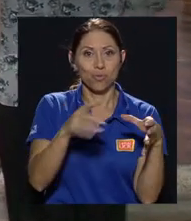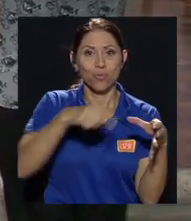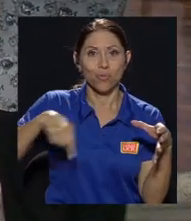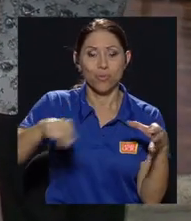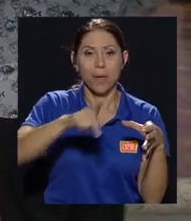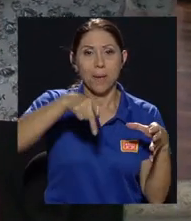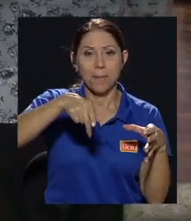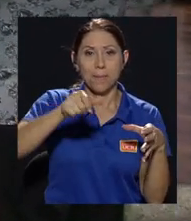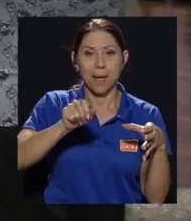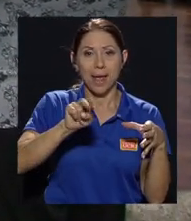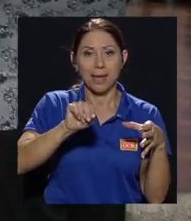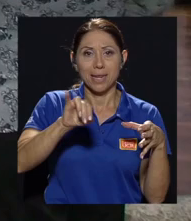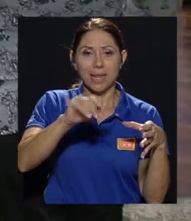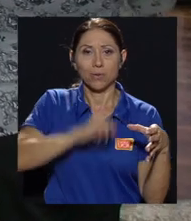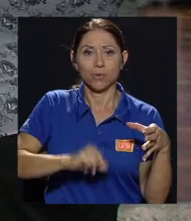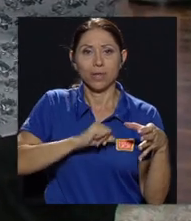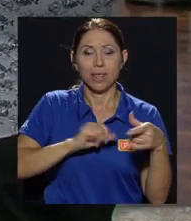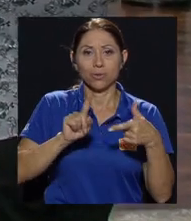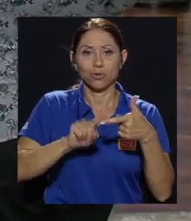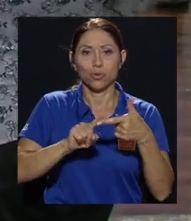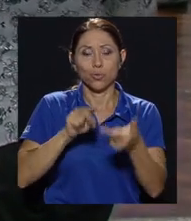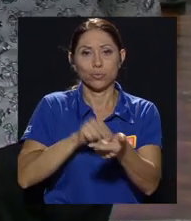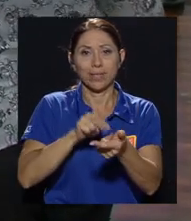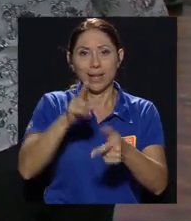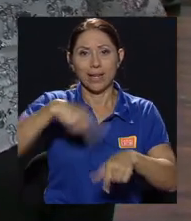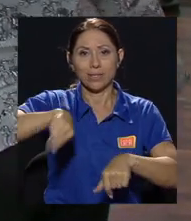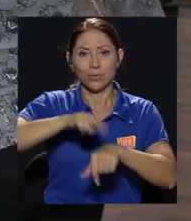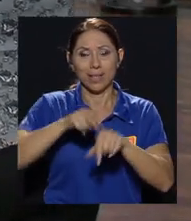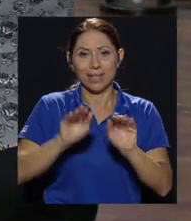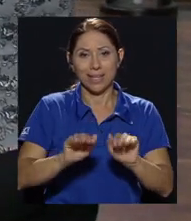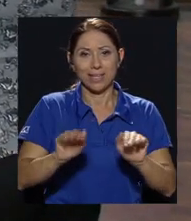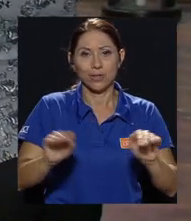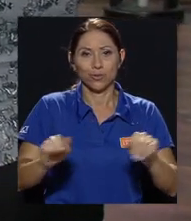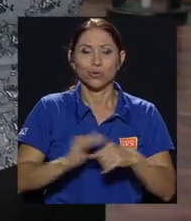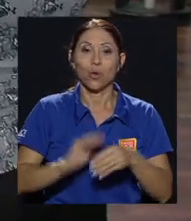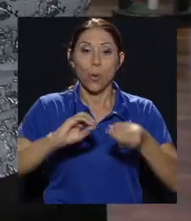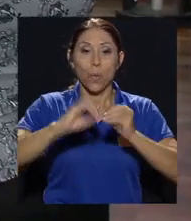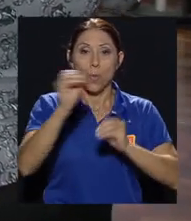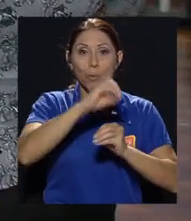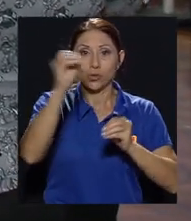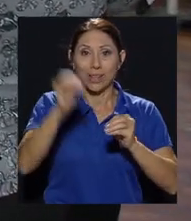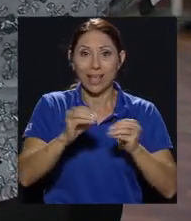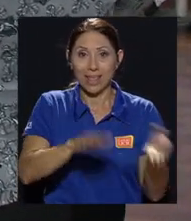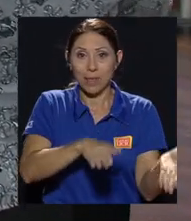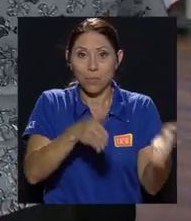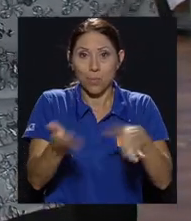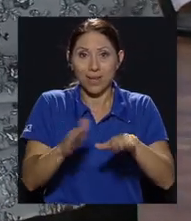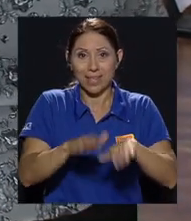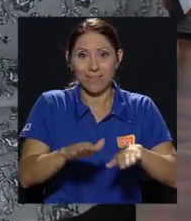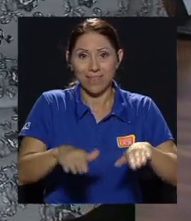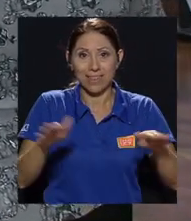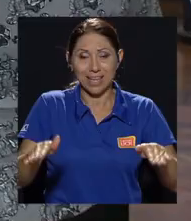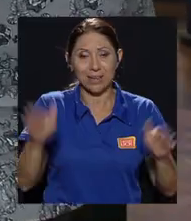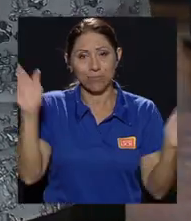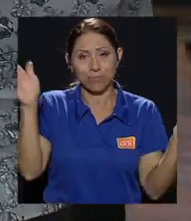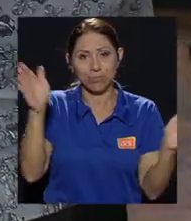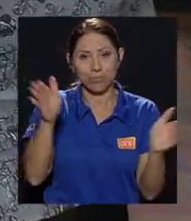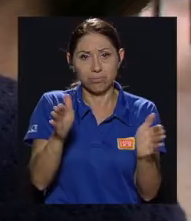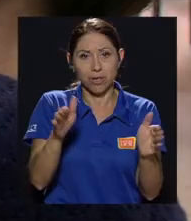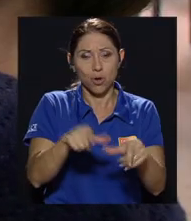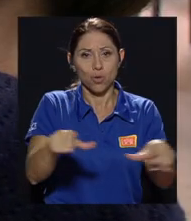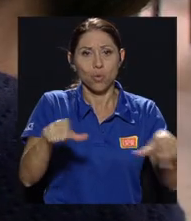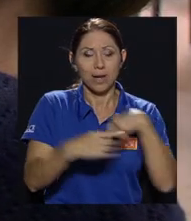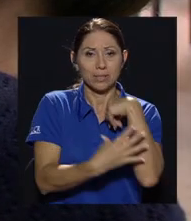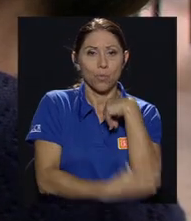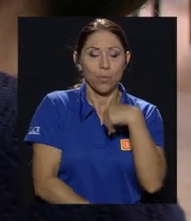la Infancia y el Hospital Nacional de Niños. Reducir la tasa de mortalidad infantil entre los distritos pobres,